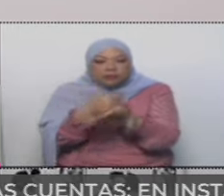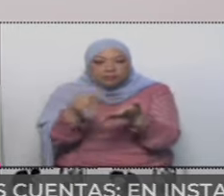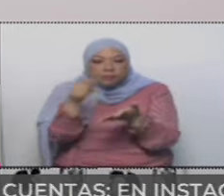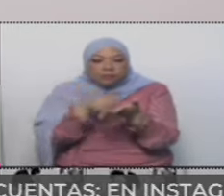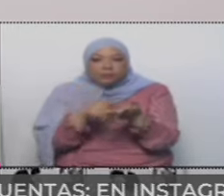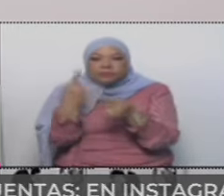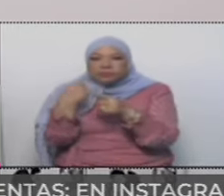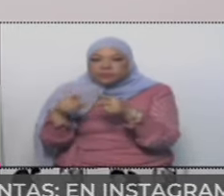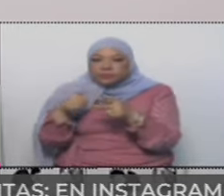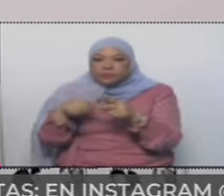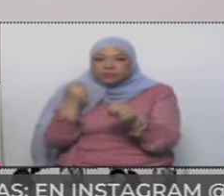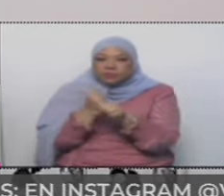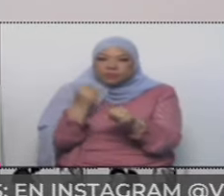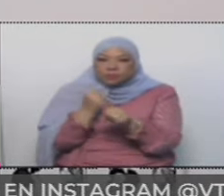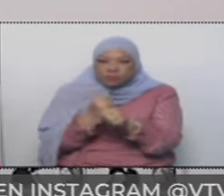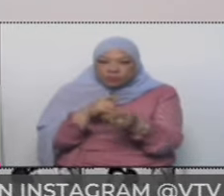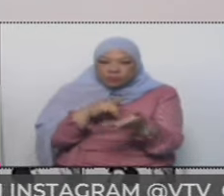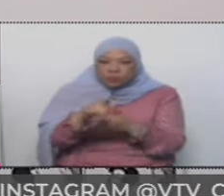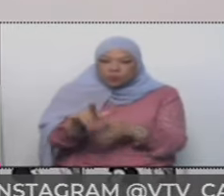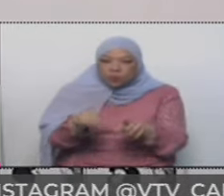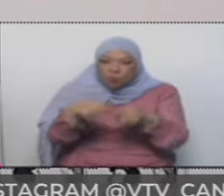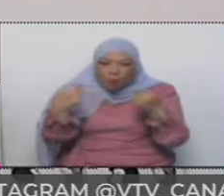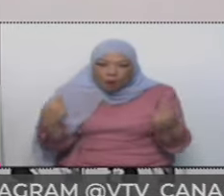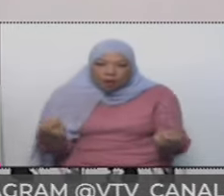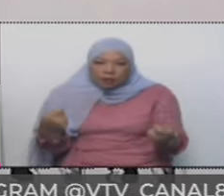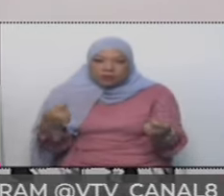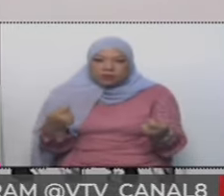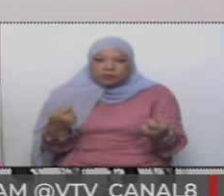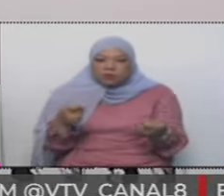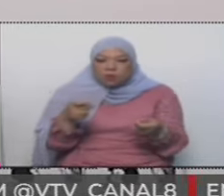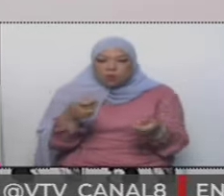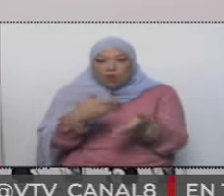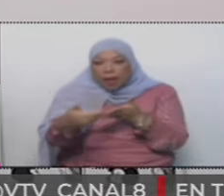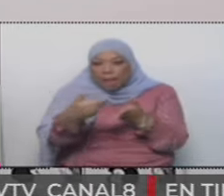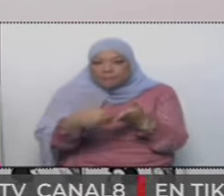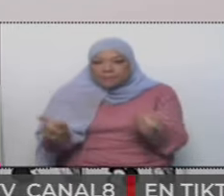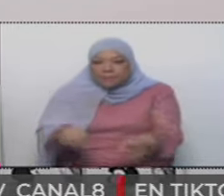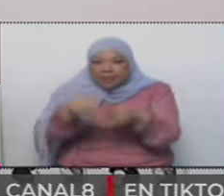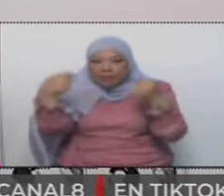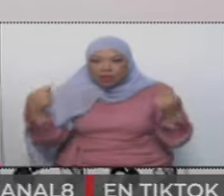cómicas que salían en periódicos,